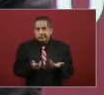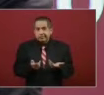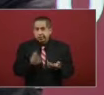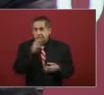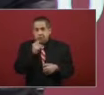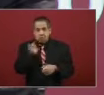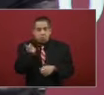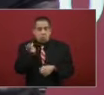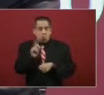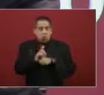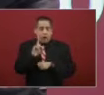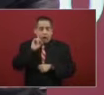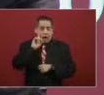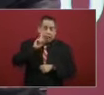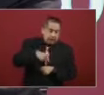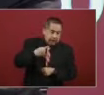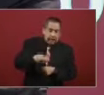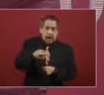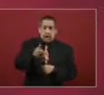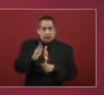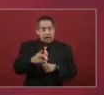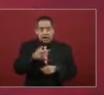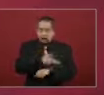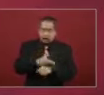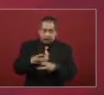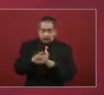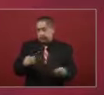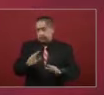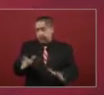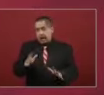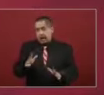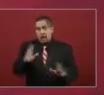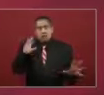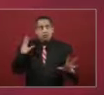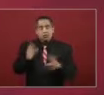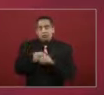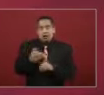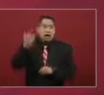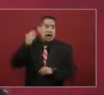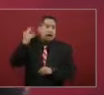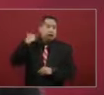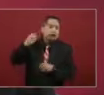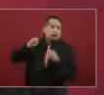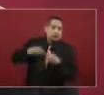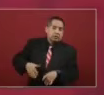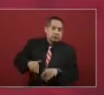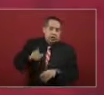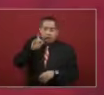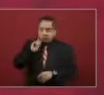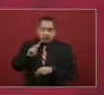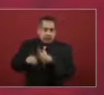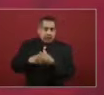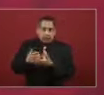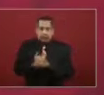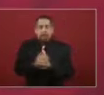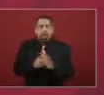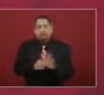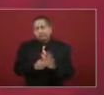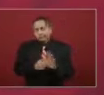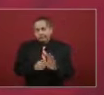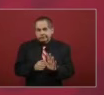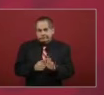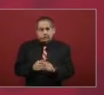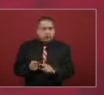de un día para otro, de la noche a la mañana, recuperar todo lo que perdió el salario en